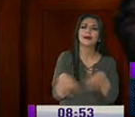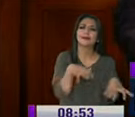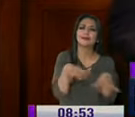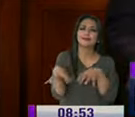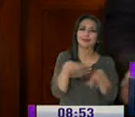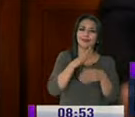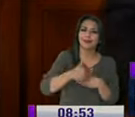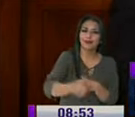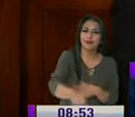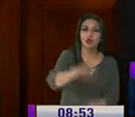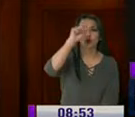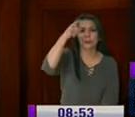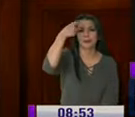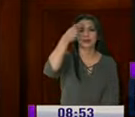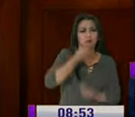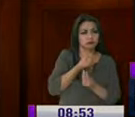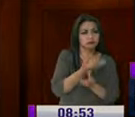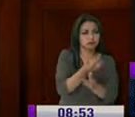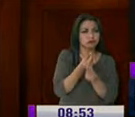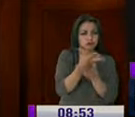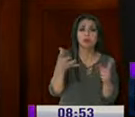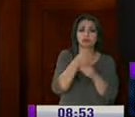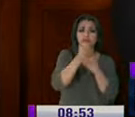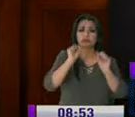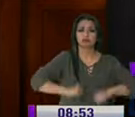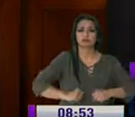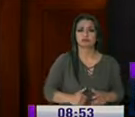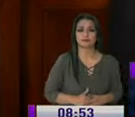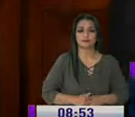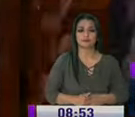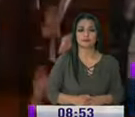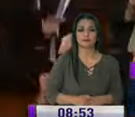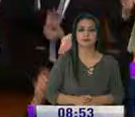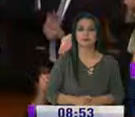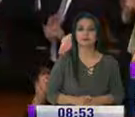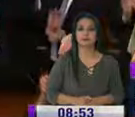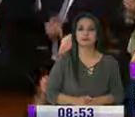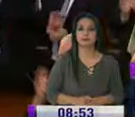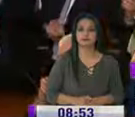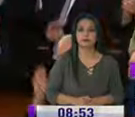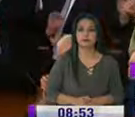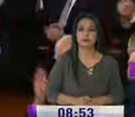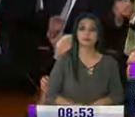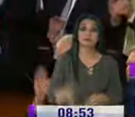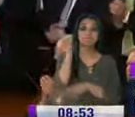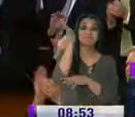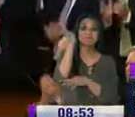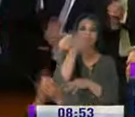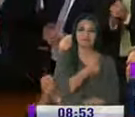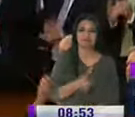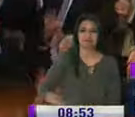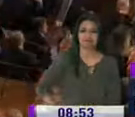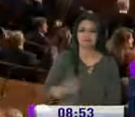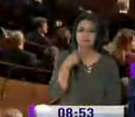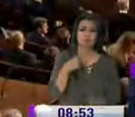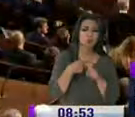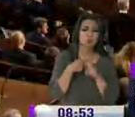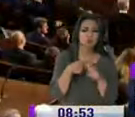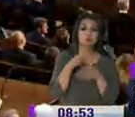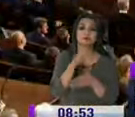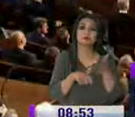estando, porque se respete la verdad y la justicia ganada en los tribunales. Lima fue uno de los sitios donde